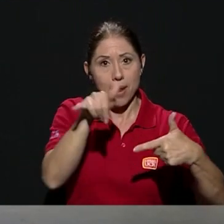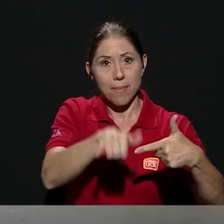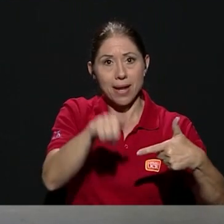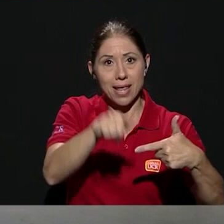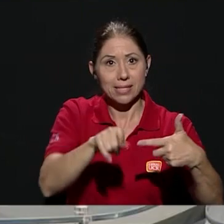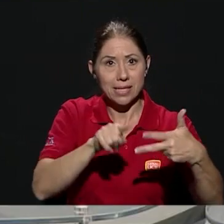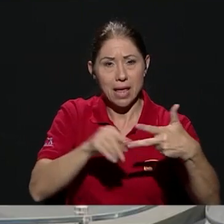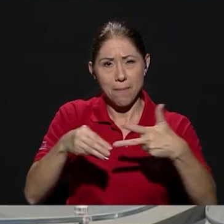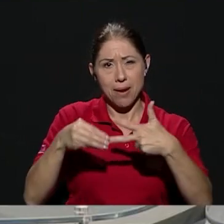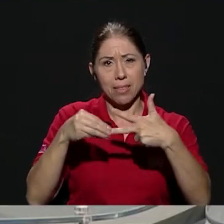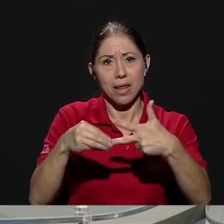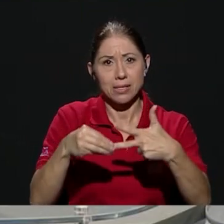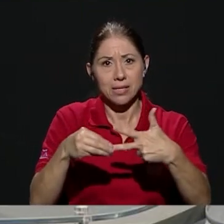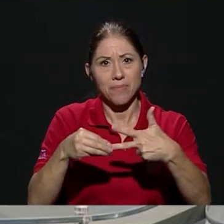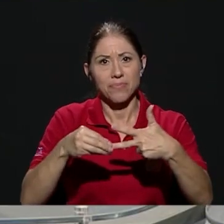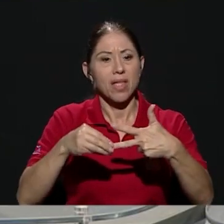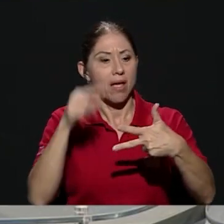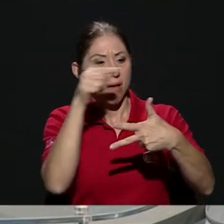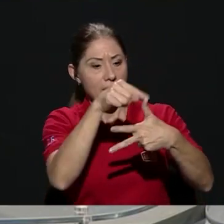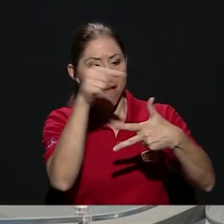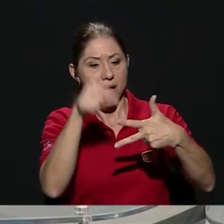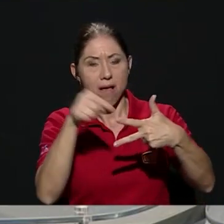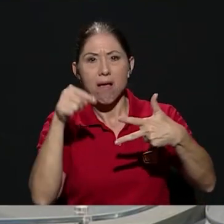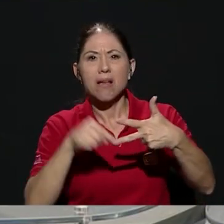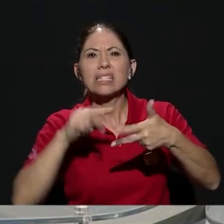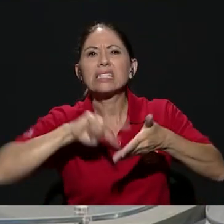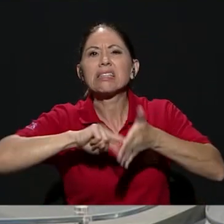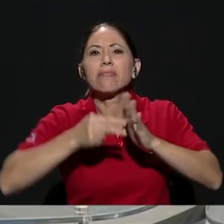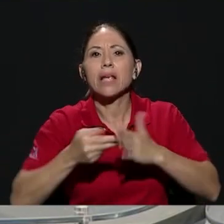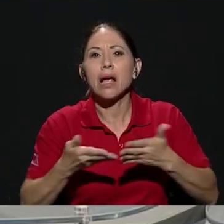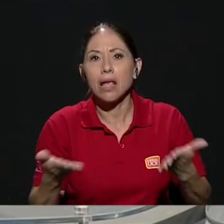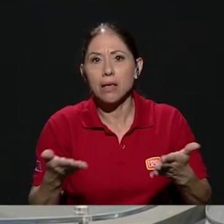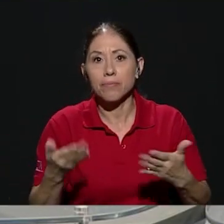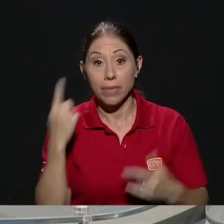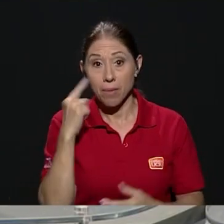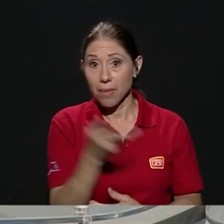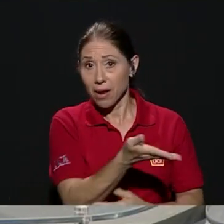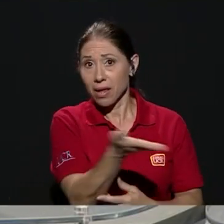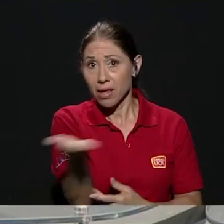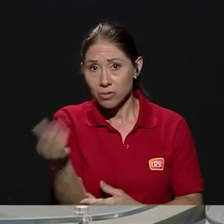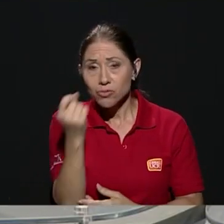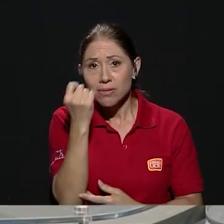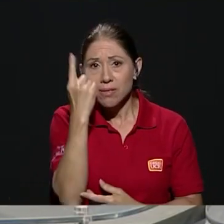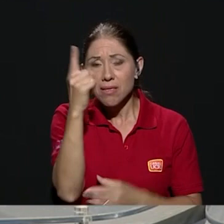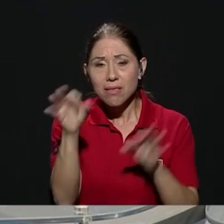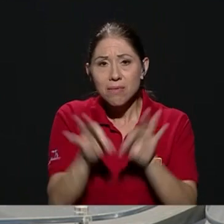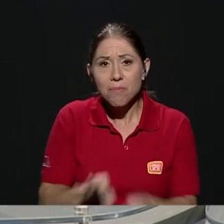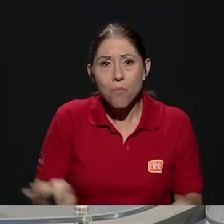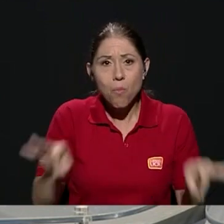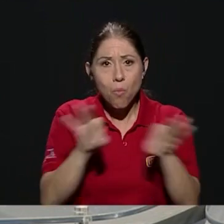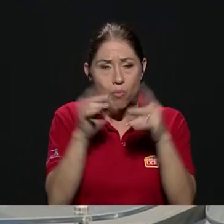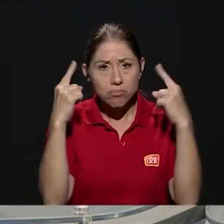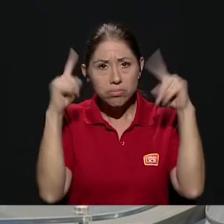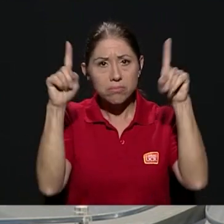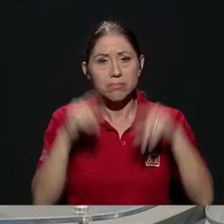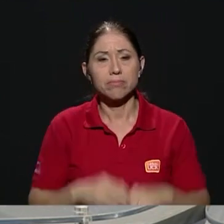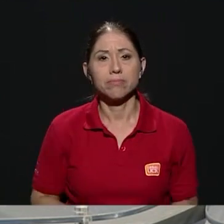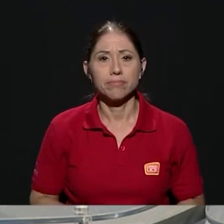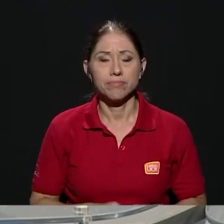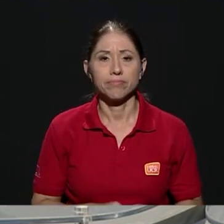comparten qué significa cada uno de ellos para que la gente luego entienda la importancia de lo que se ha logrado en esta